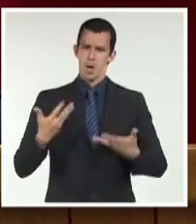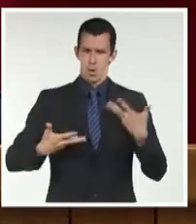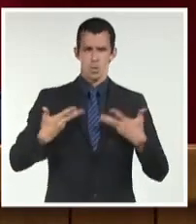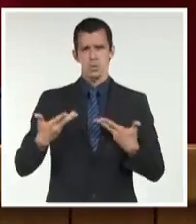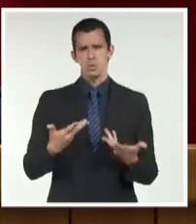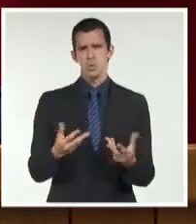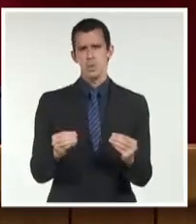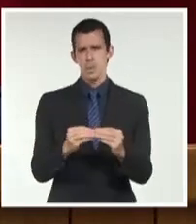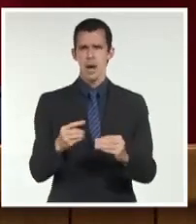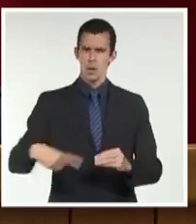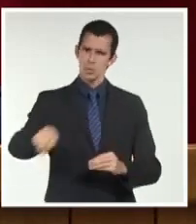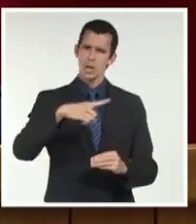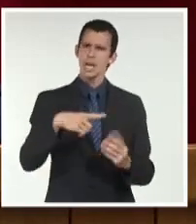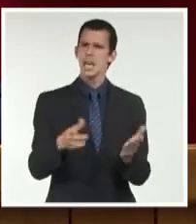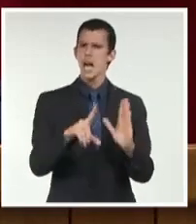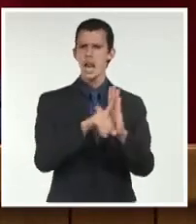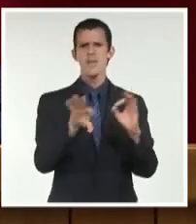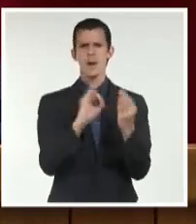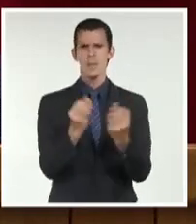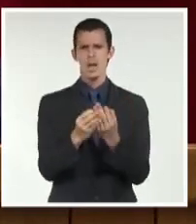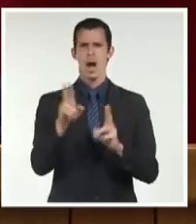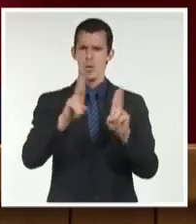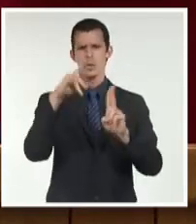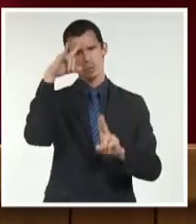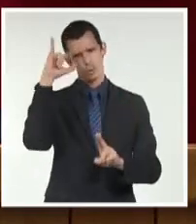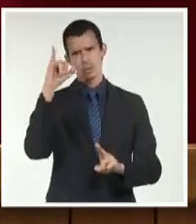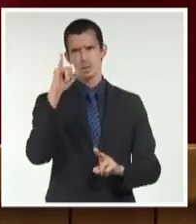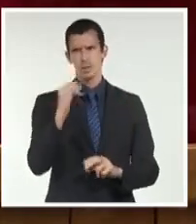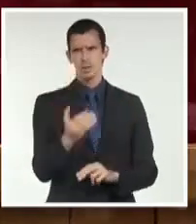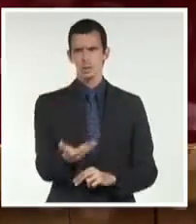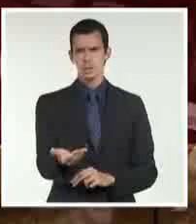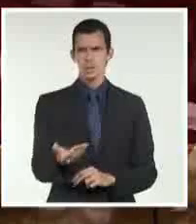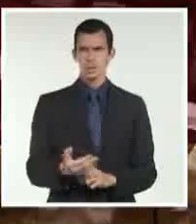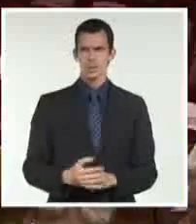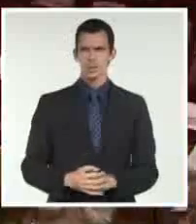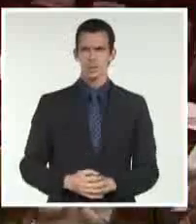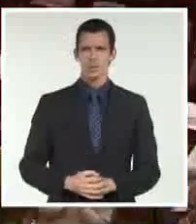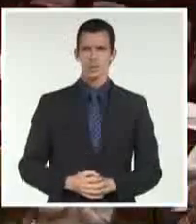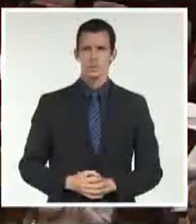decir sí por el Código de las Familias.